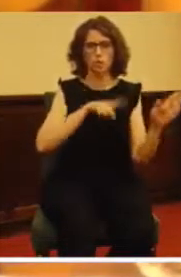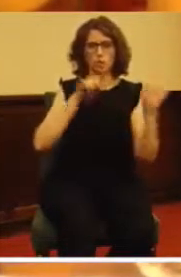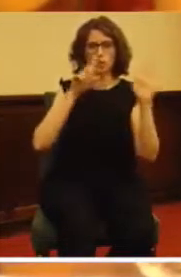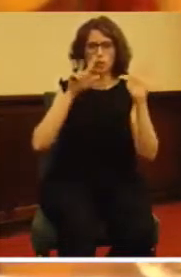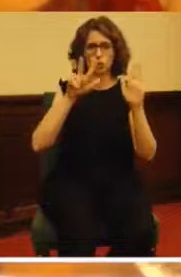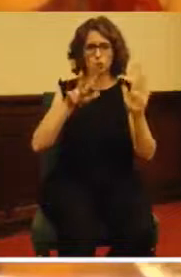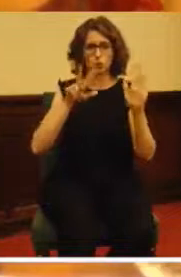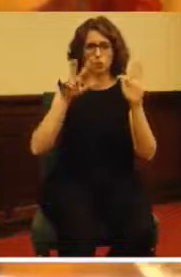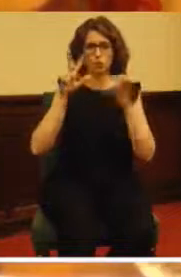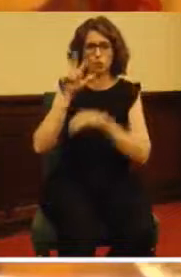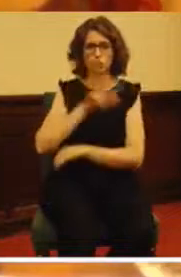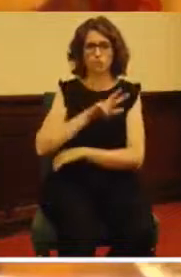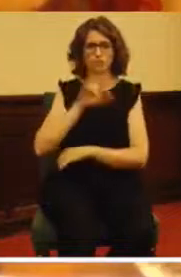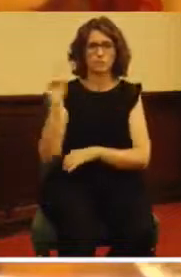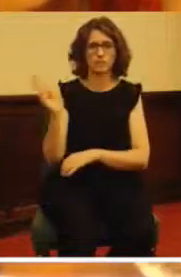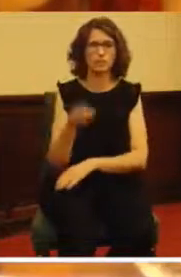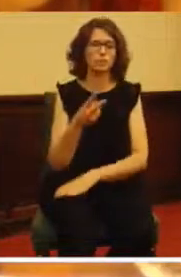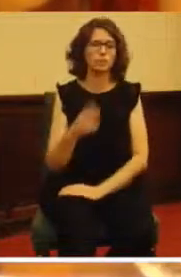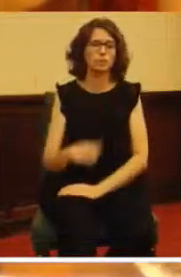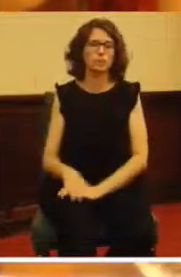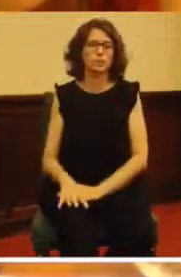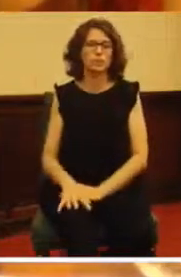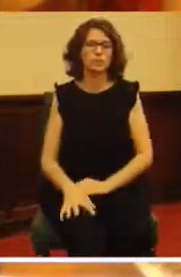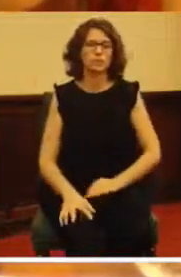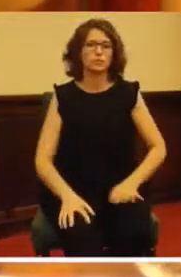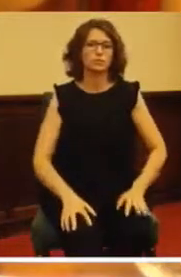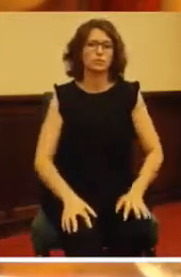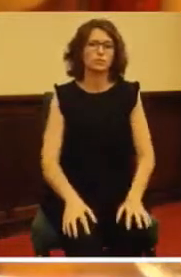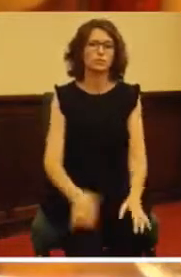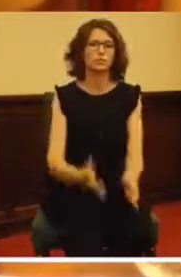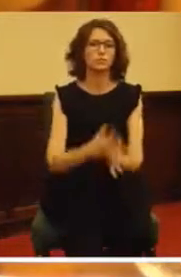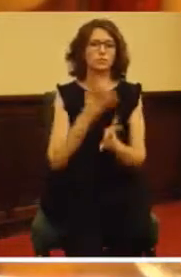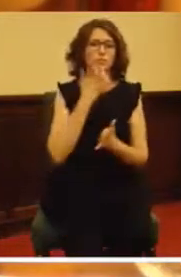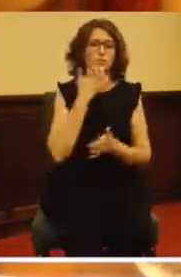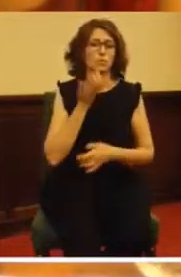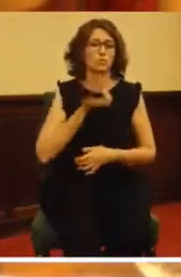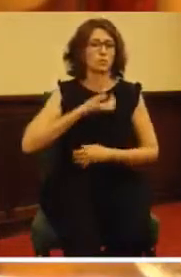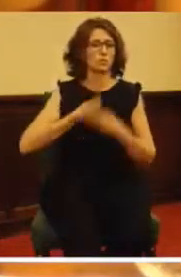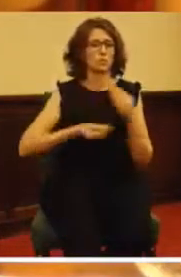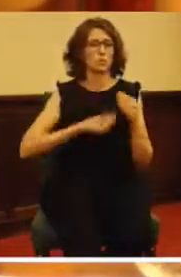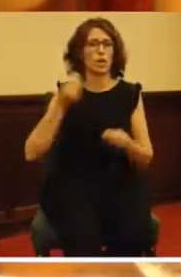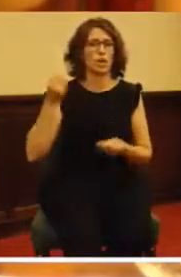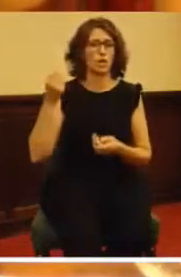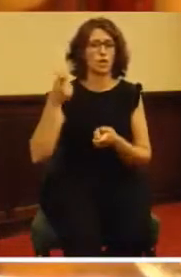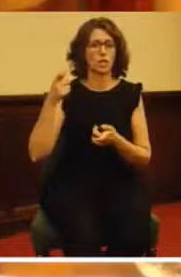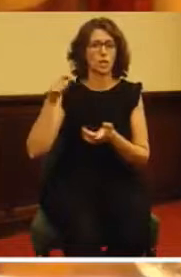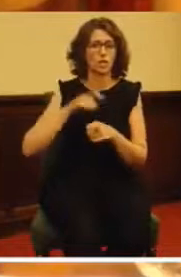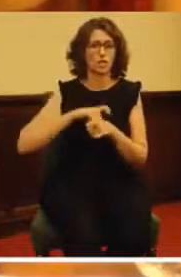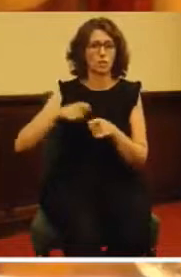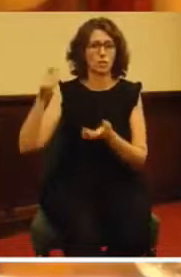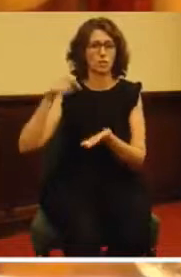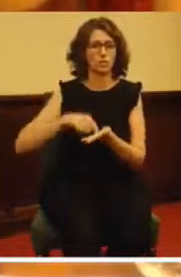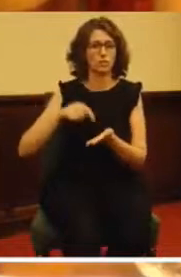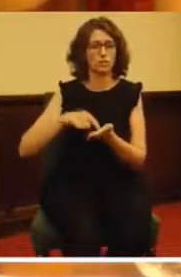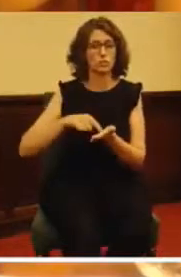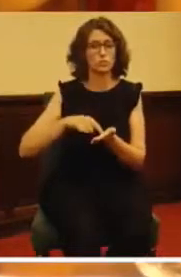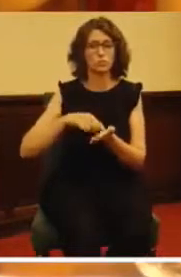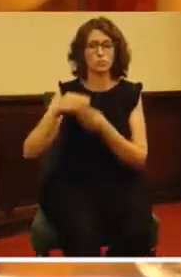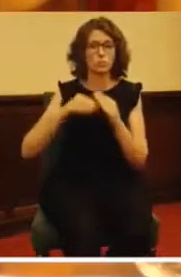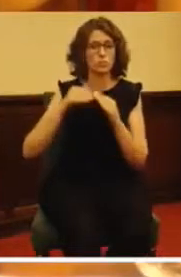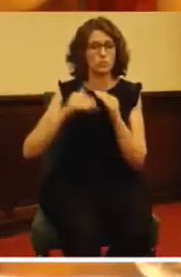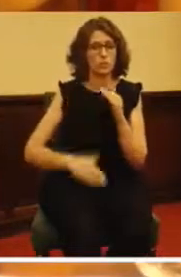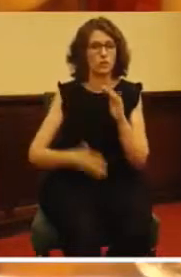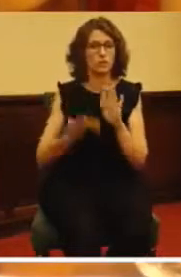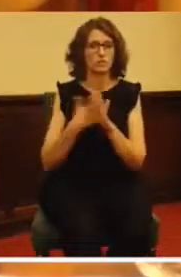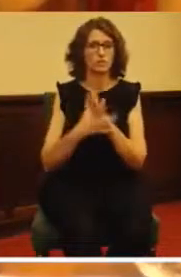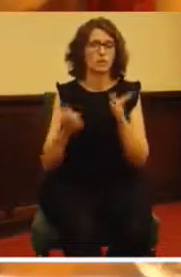683 euros. Miren, si el ayuntamiento no hubiera bajado el tipo impositivo, el recibo del IBI hubiera subido más aún. Por